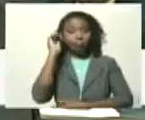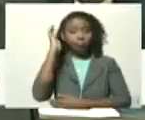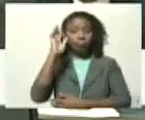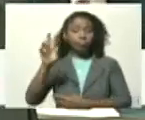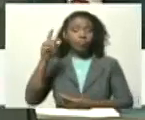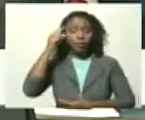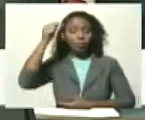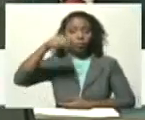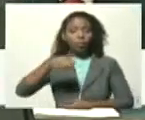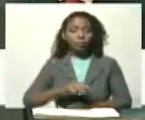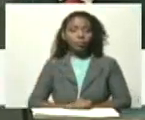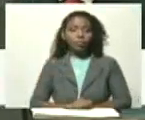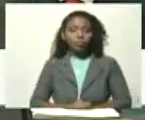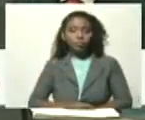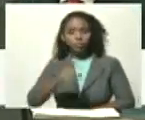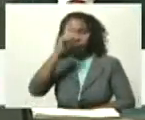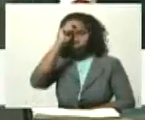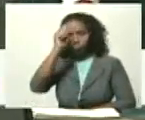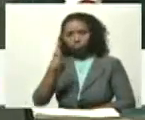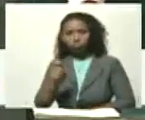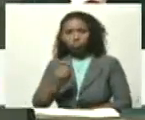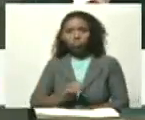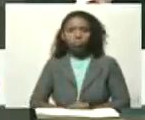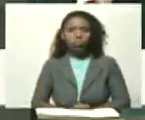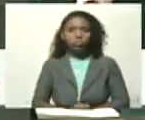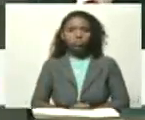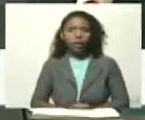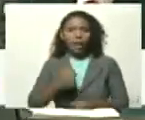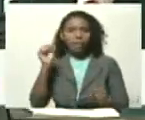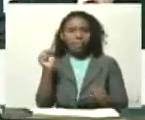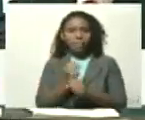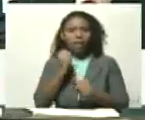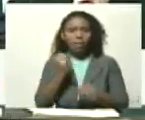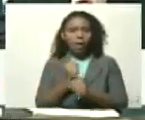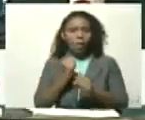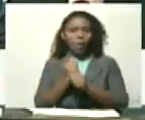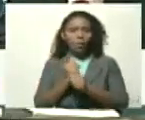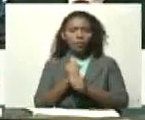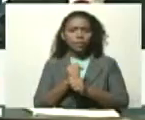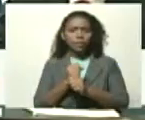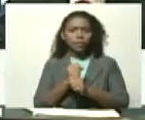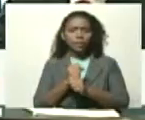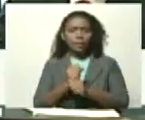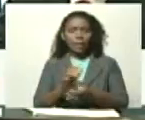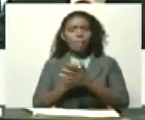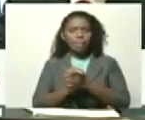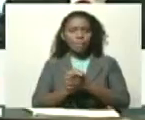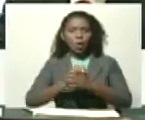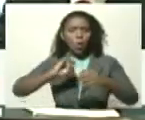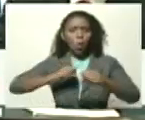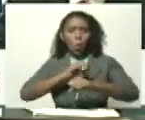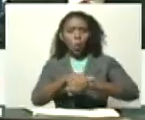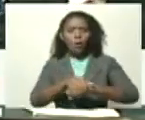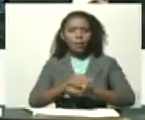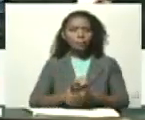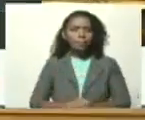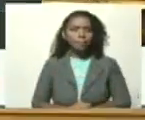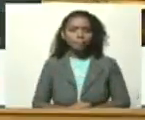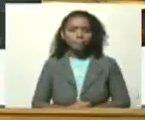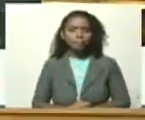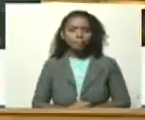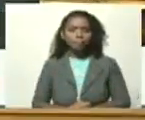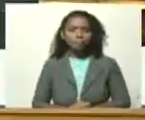hoy reconoce la gestión del camarada Jorge Rodríguez, la camarada Iris Varela,